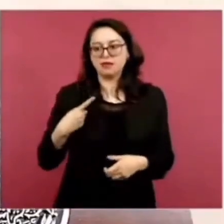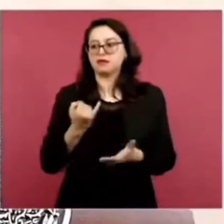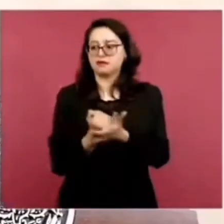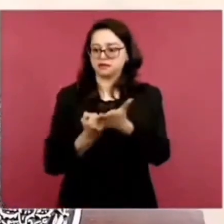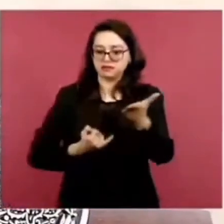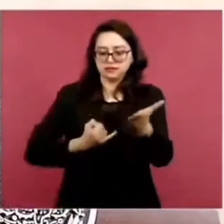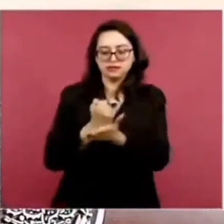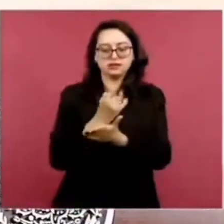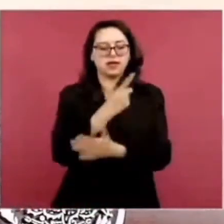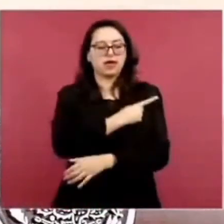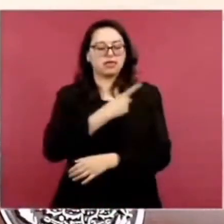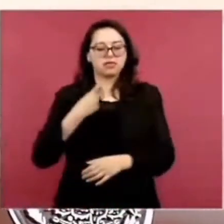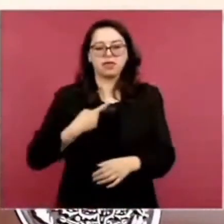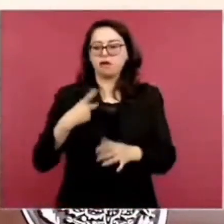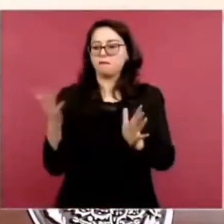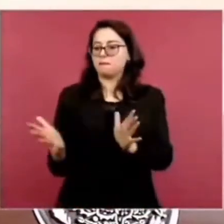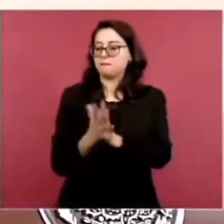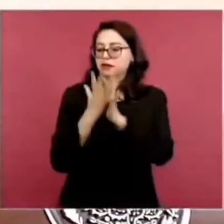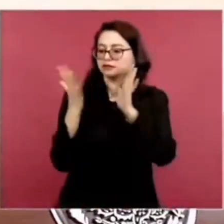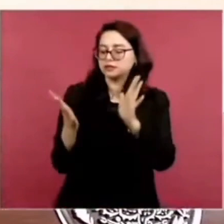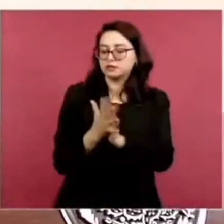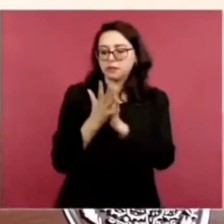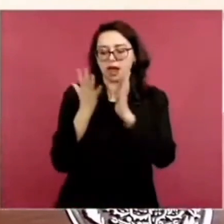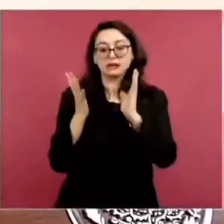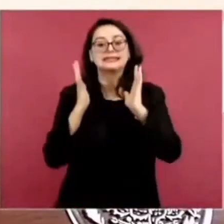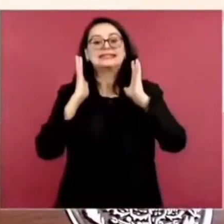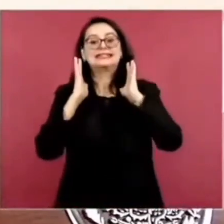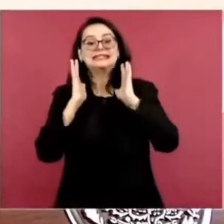Ya está establecido en la Constitución